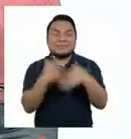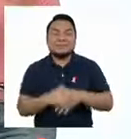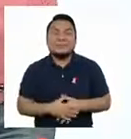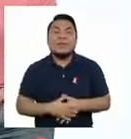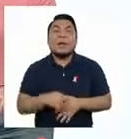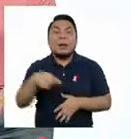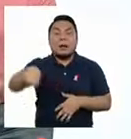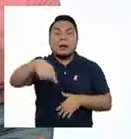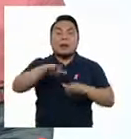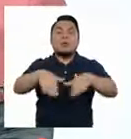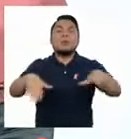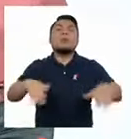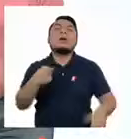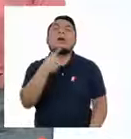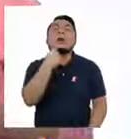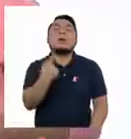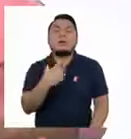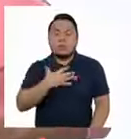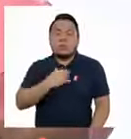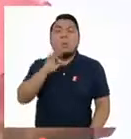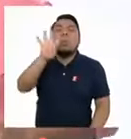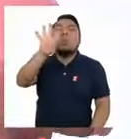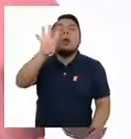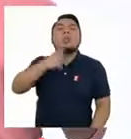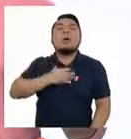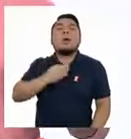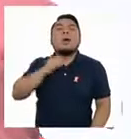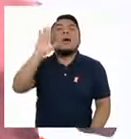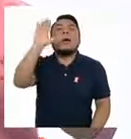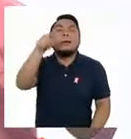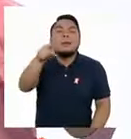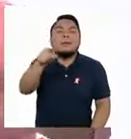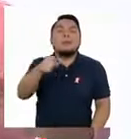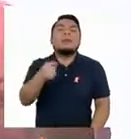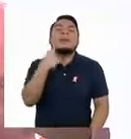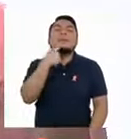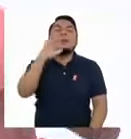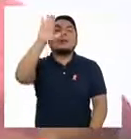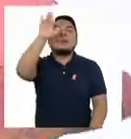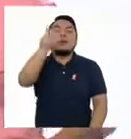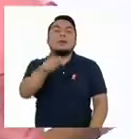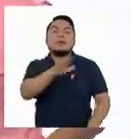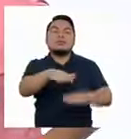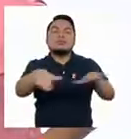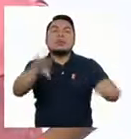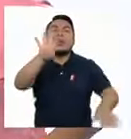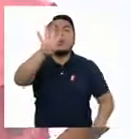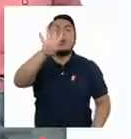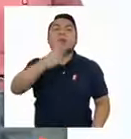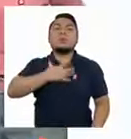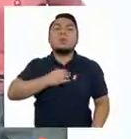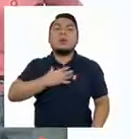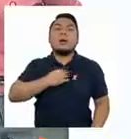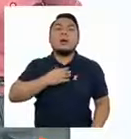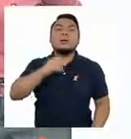Ahora los niños de 4 años van a dar 2 palmadas. ¡Ay! ¡Levanten la mano los niños de